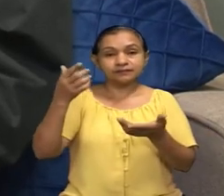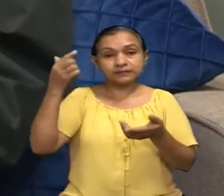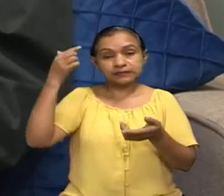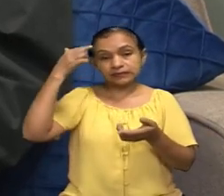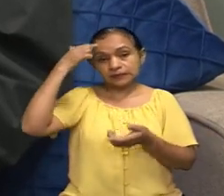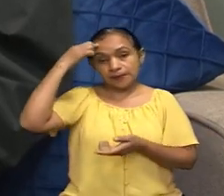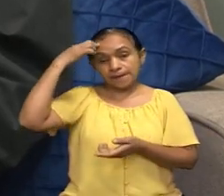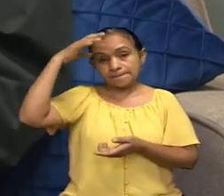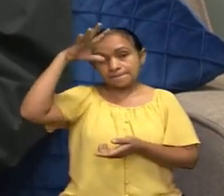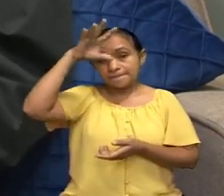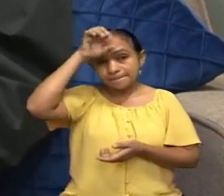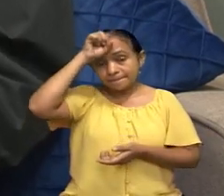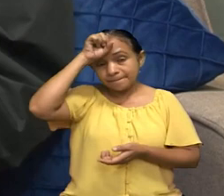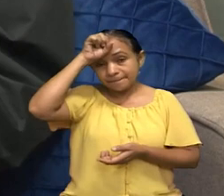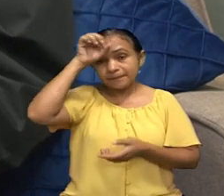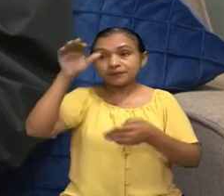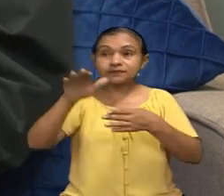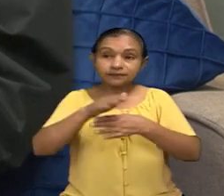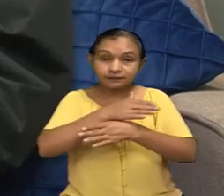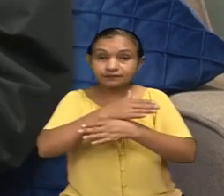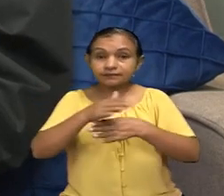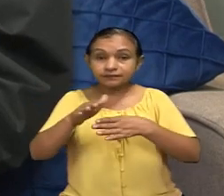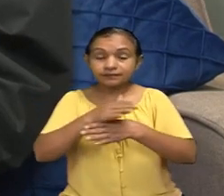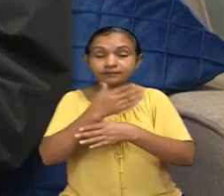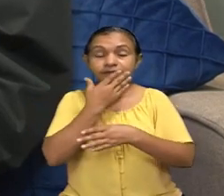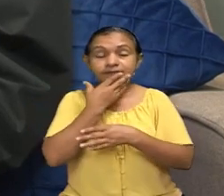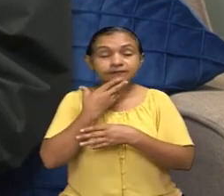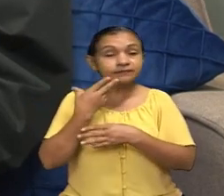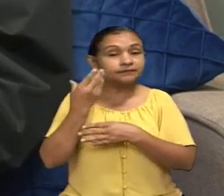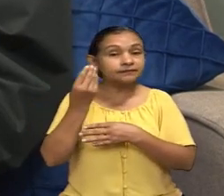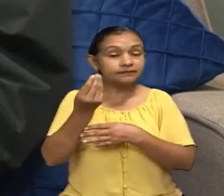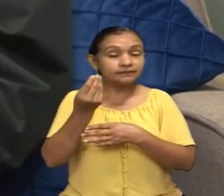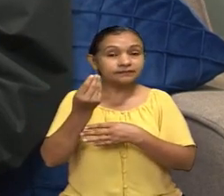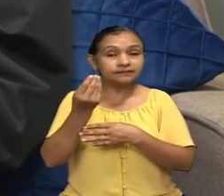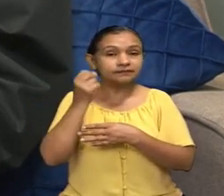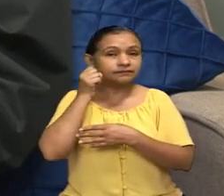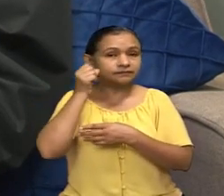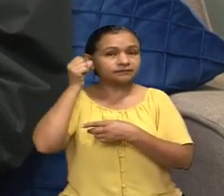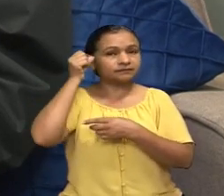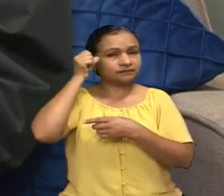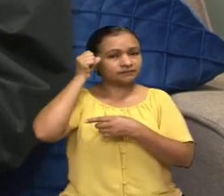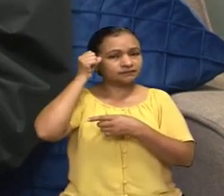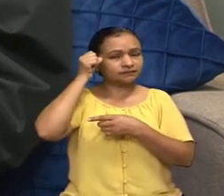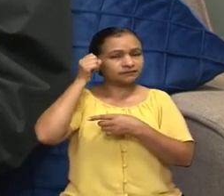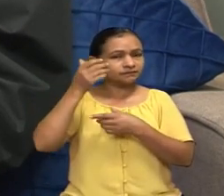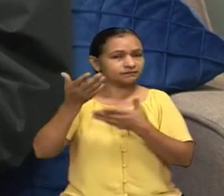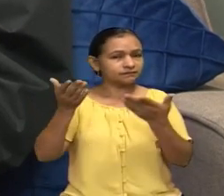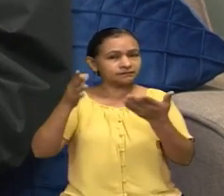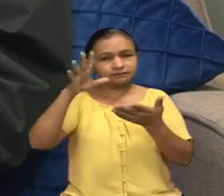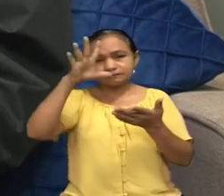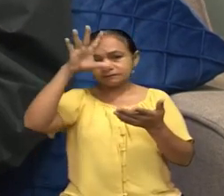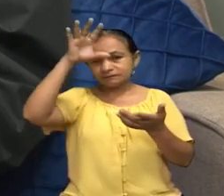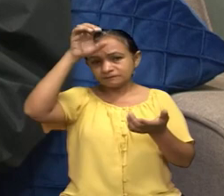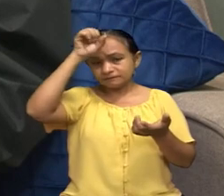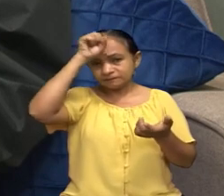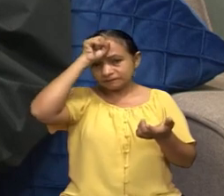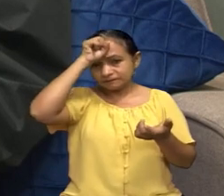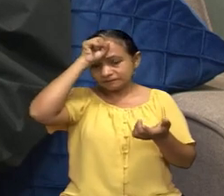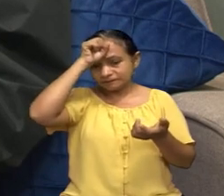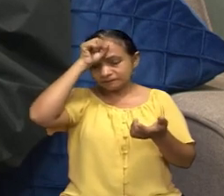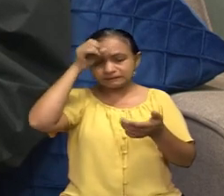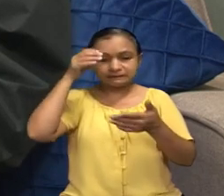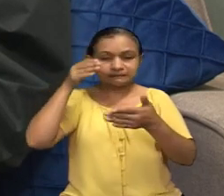diferente. Nosotros en la juventud o en la adultez tenemos memoria